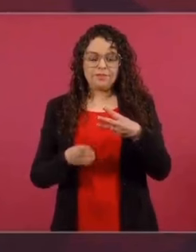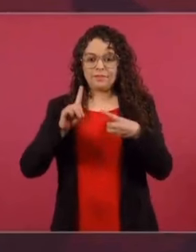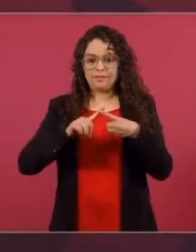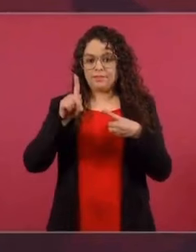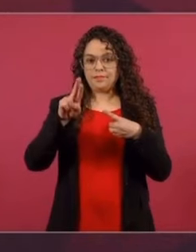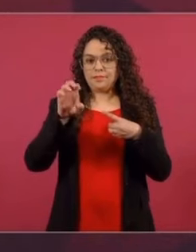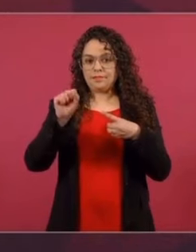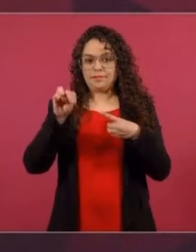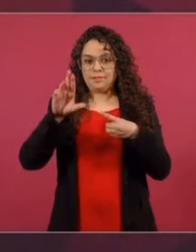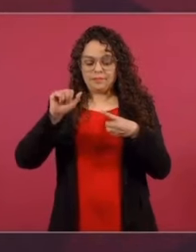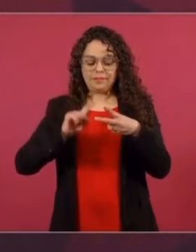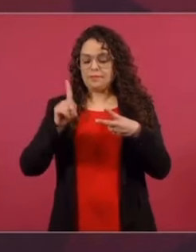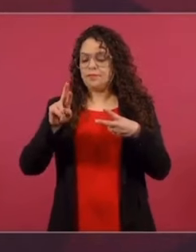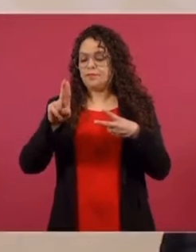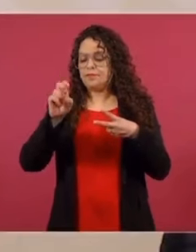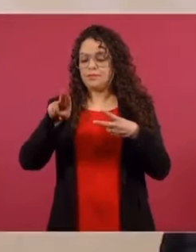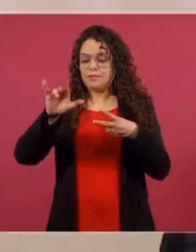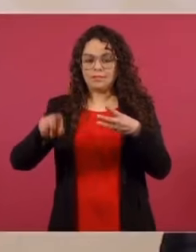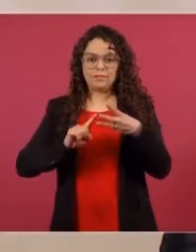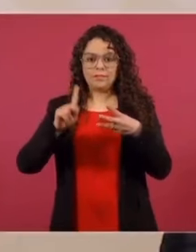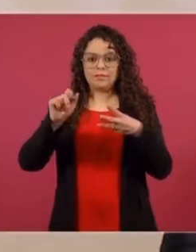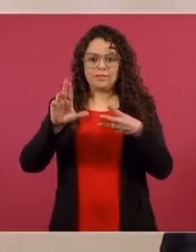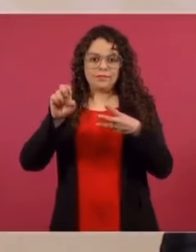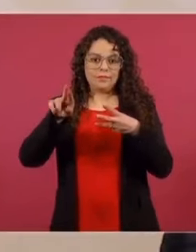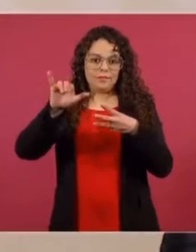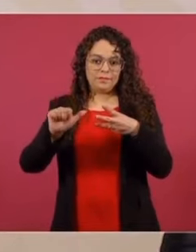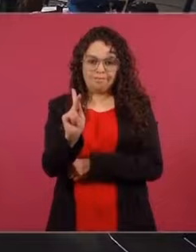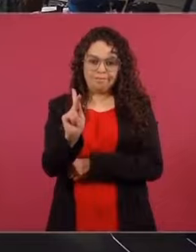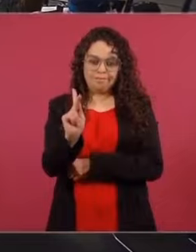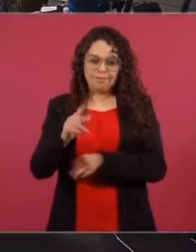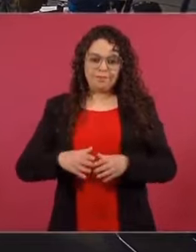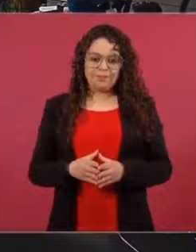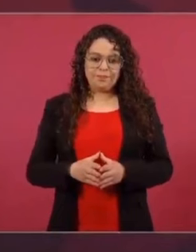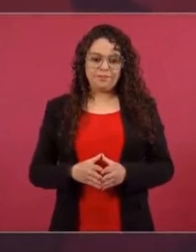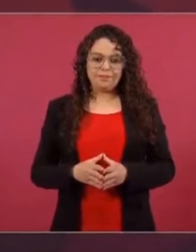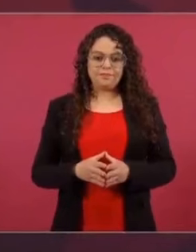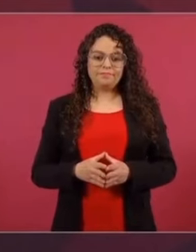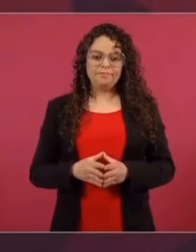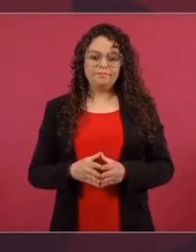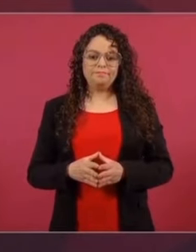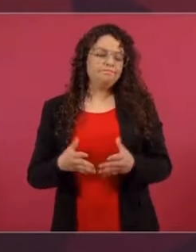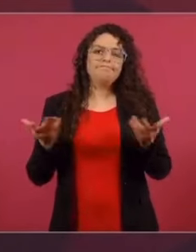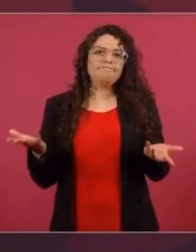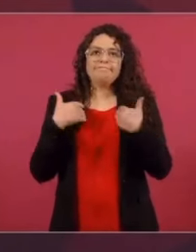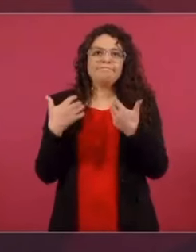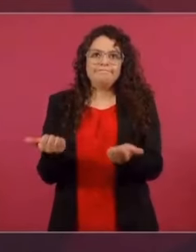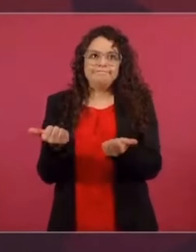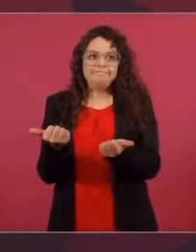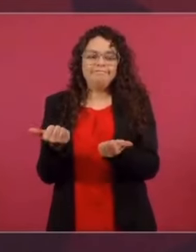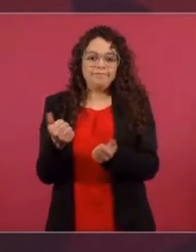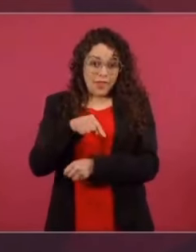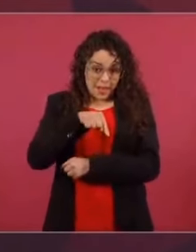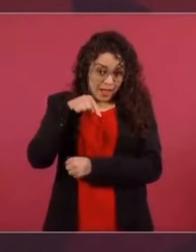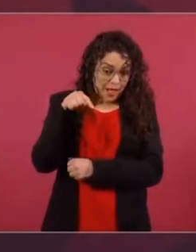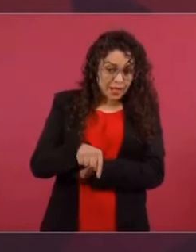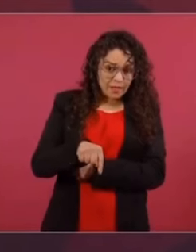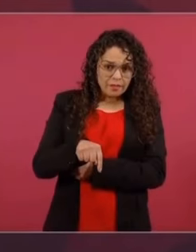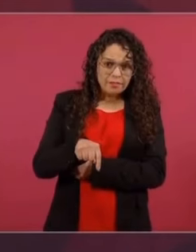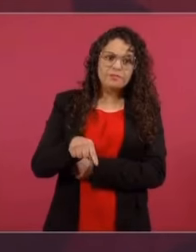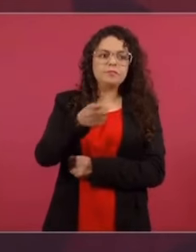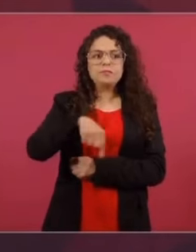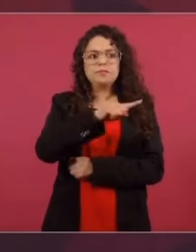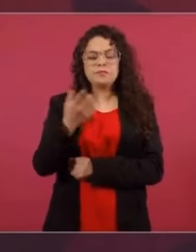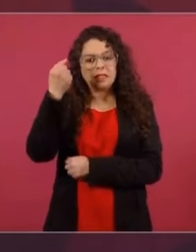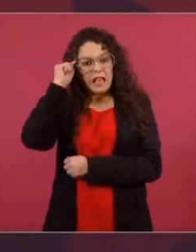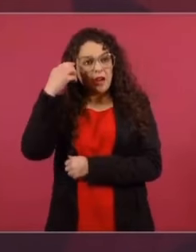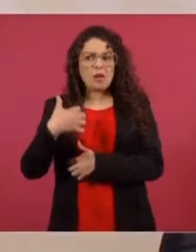presencia, prudencia y paciencia. O sea, aquí nadie se molesta, no